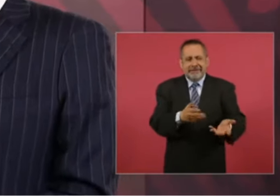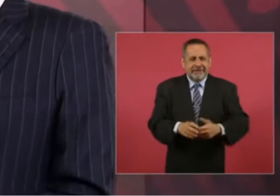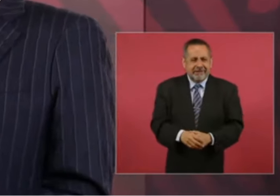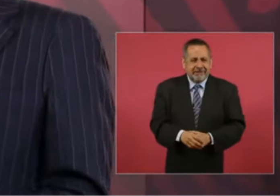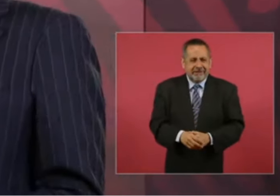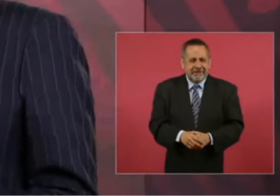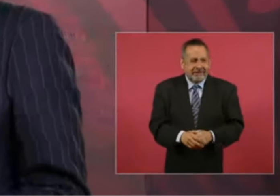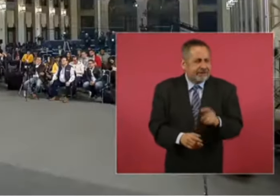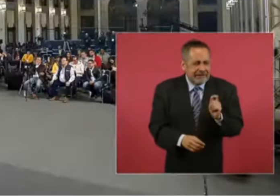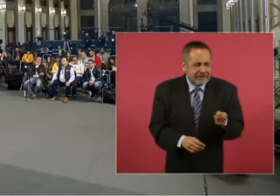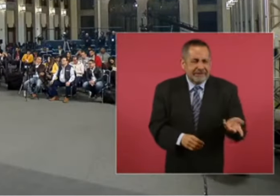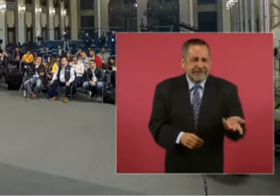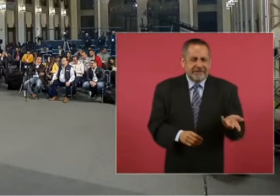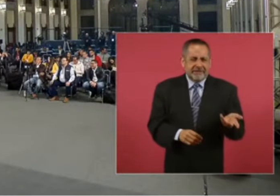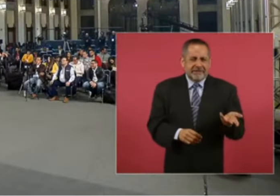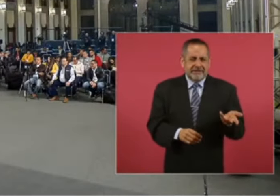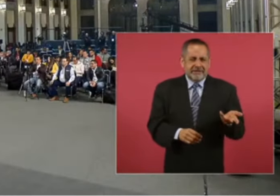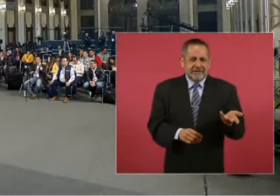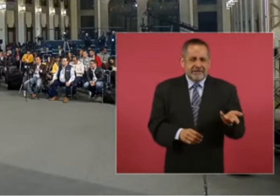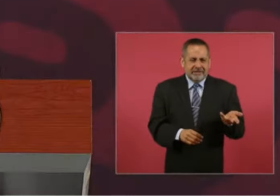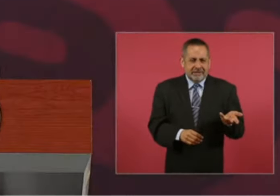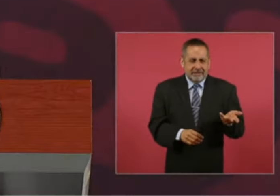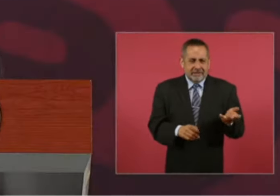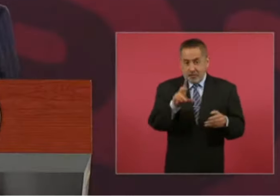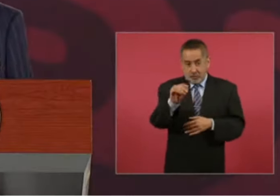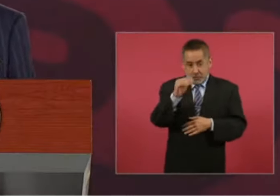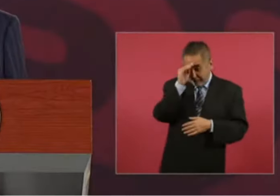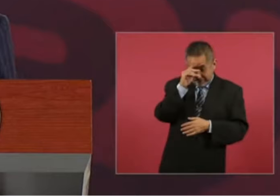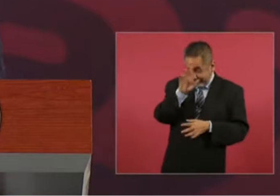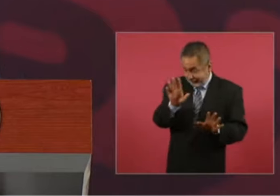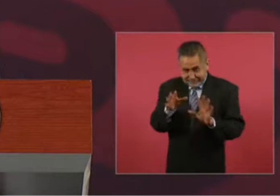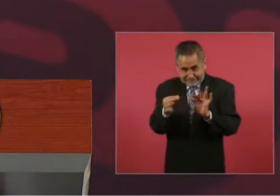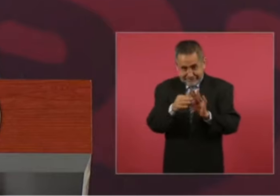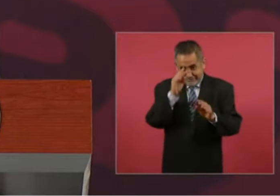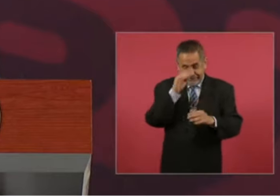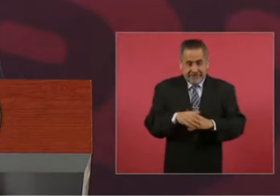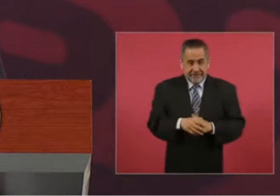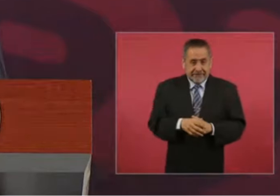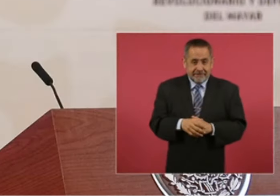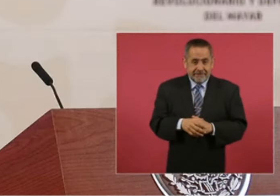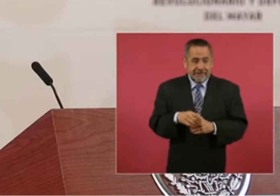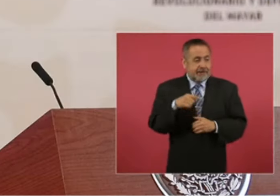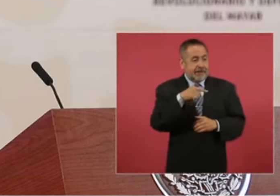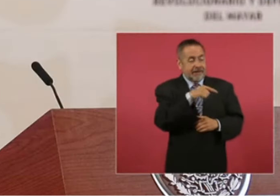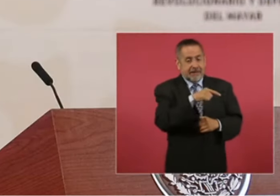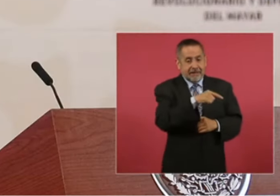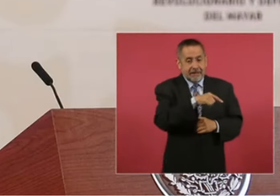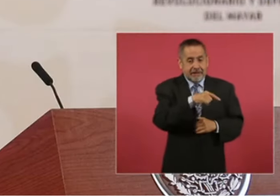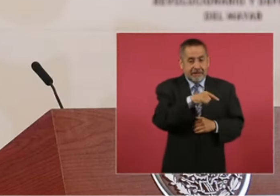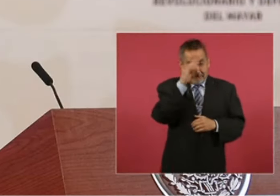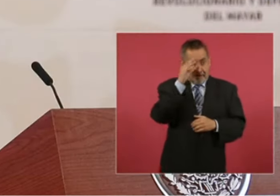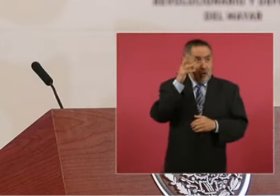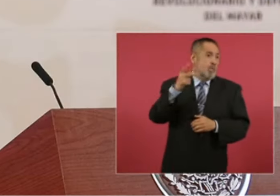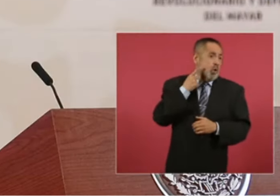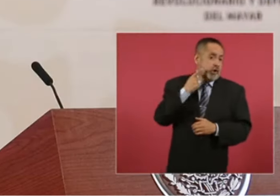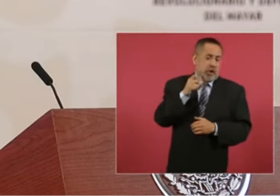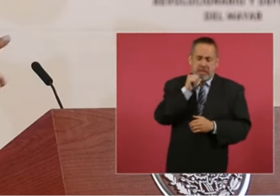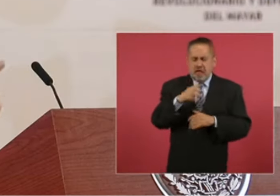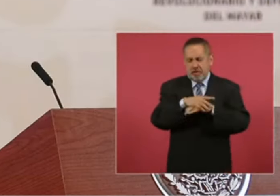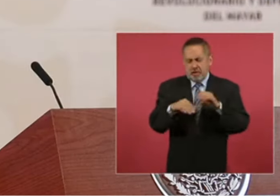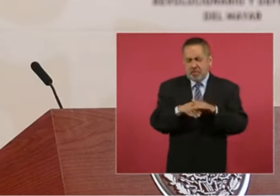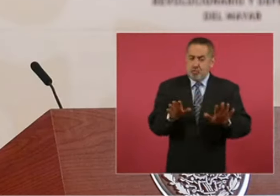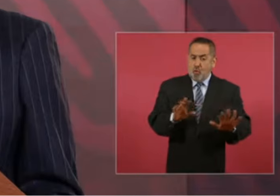Sí, nada más que no vayan a pensar, ¿eh?, de que tiene propósitos políticos,